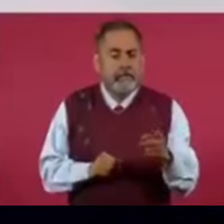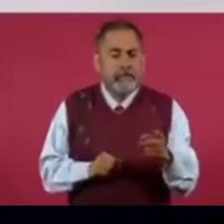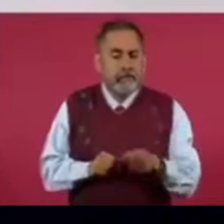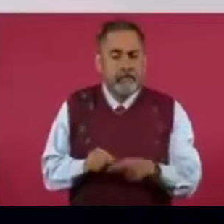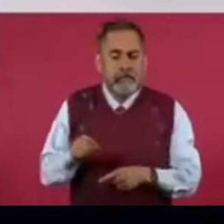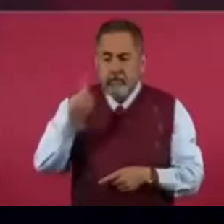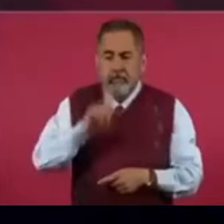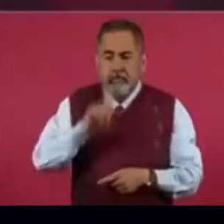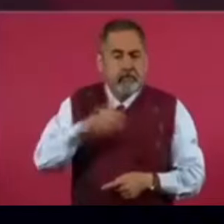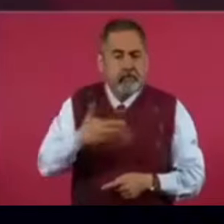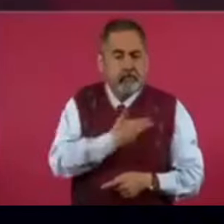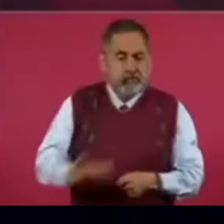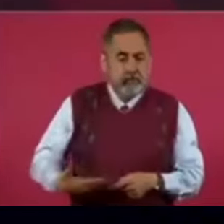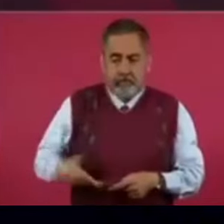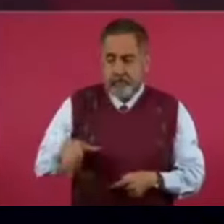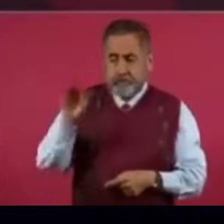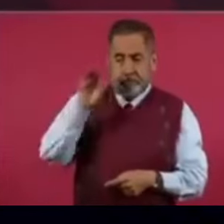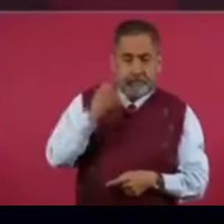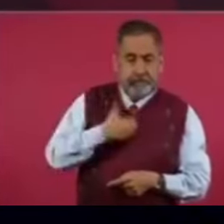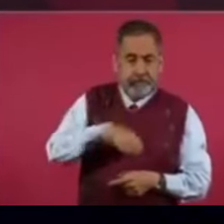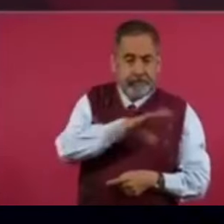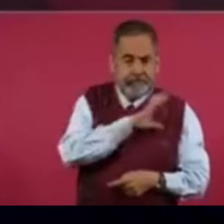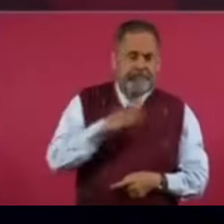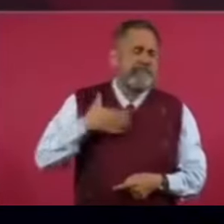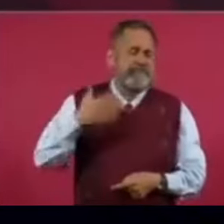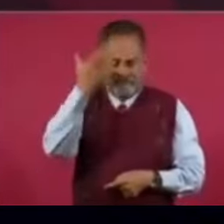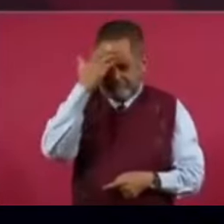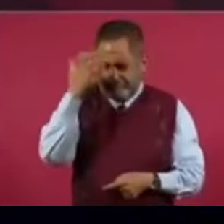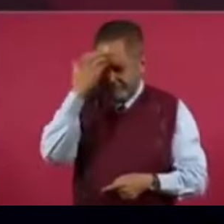la presidenta electa, que la conozco